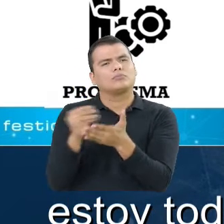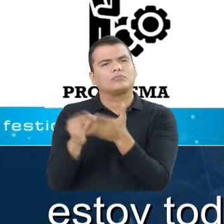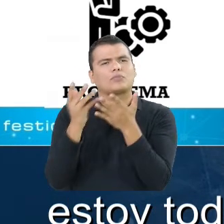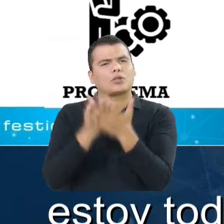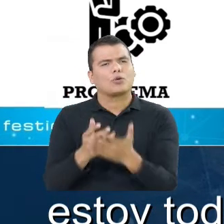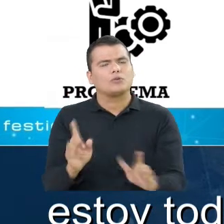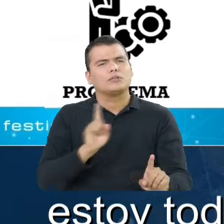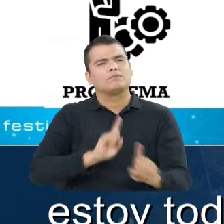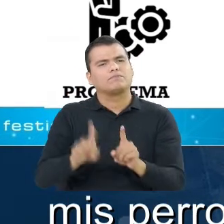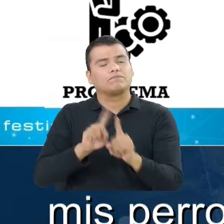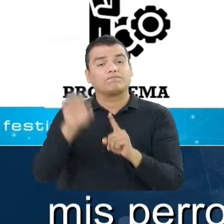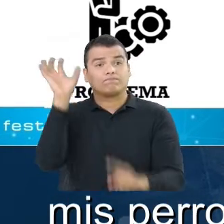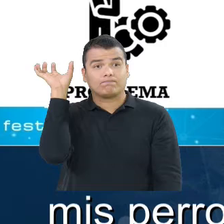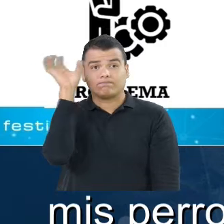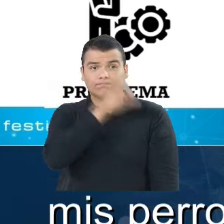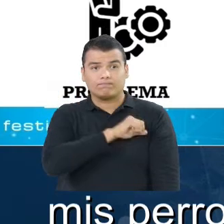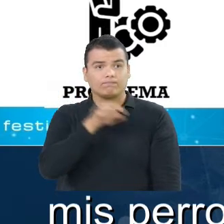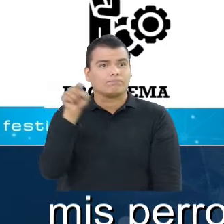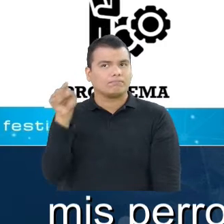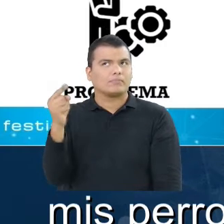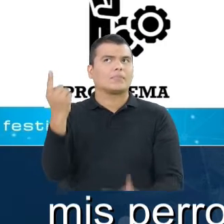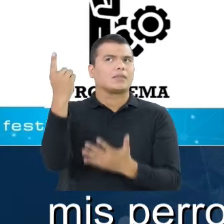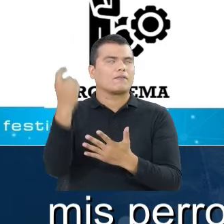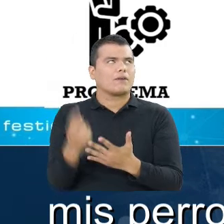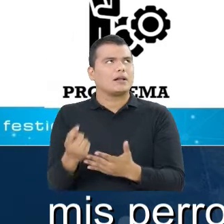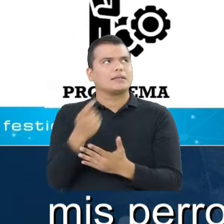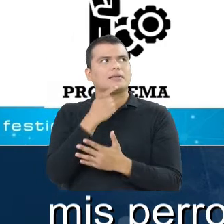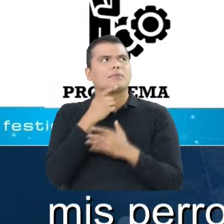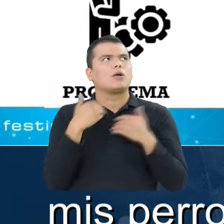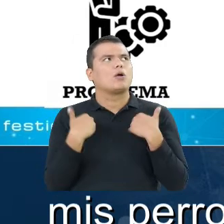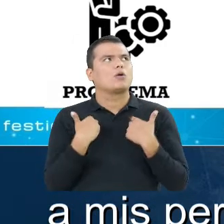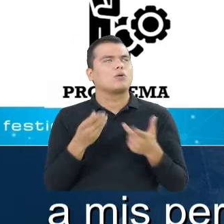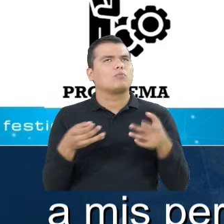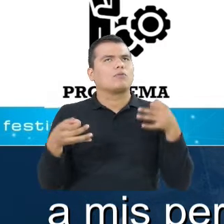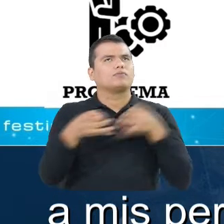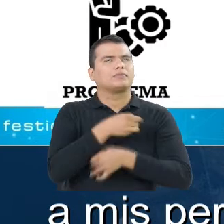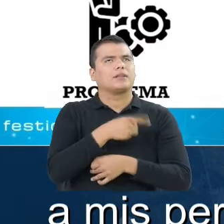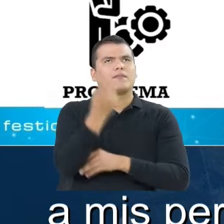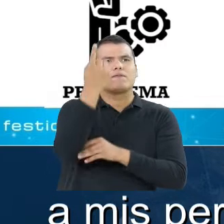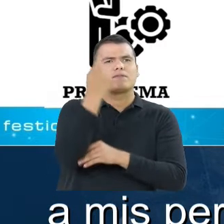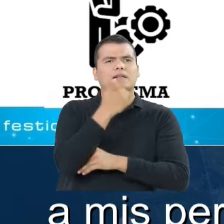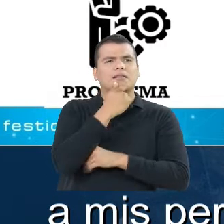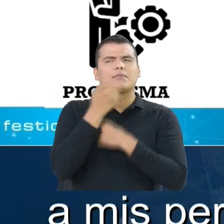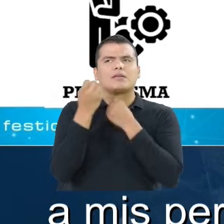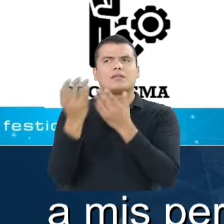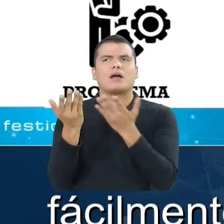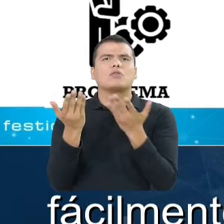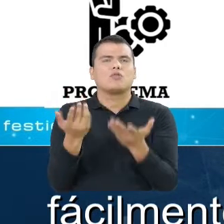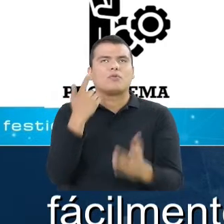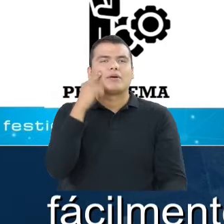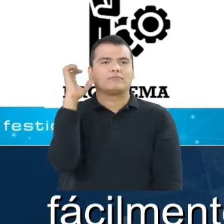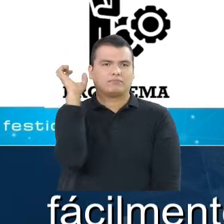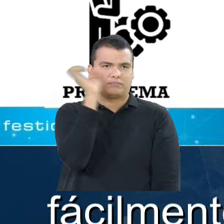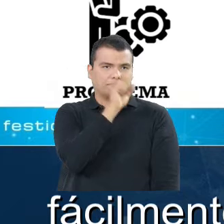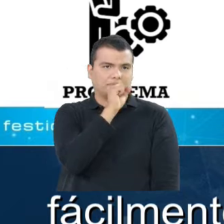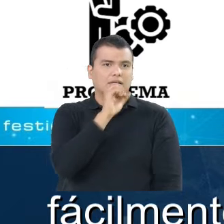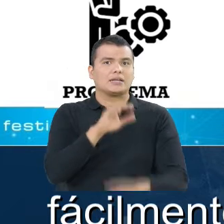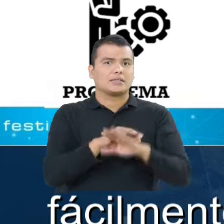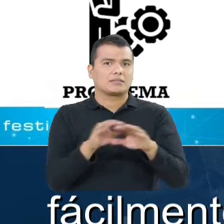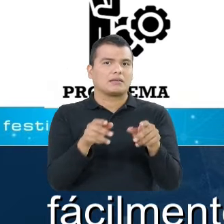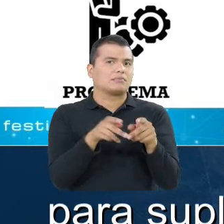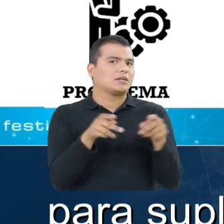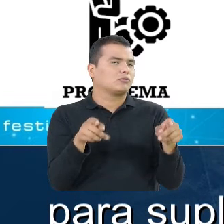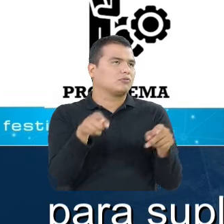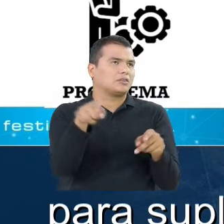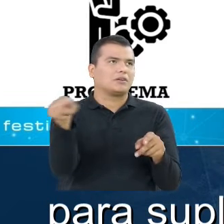voy a poder identificar más fácilmente qué es lo que me hace falta para suplir esas necesidades de esa pasión que tengo. Las personas que hacen